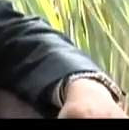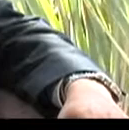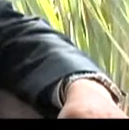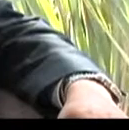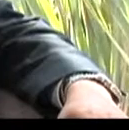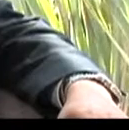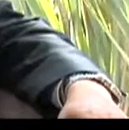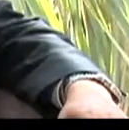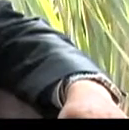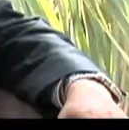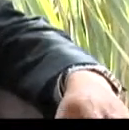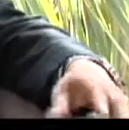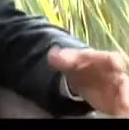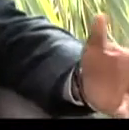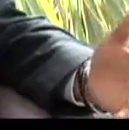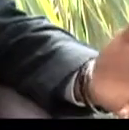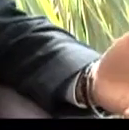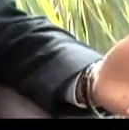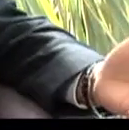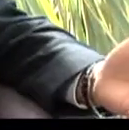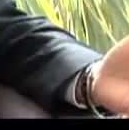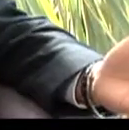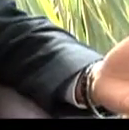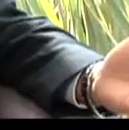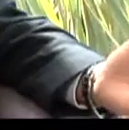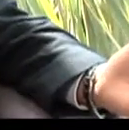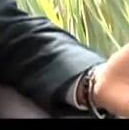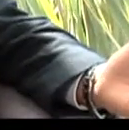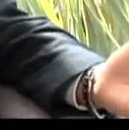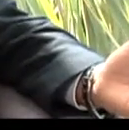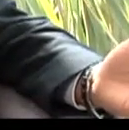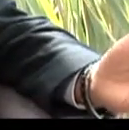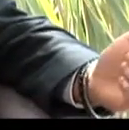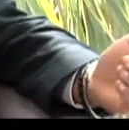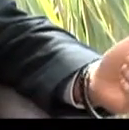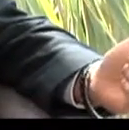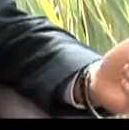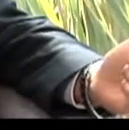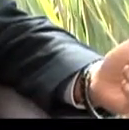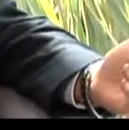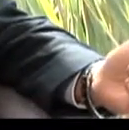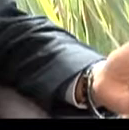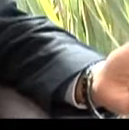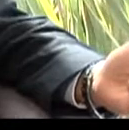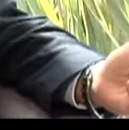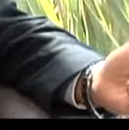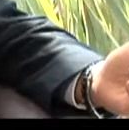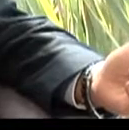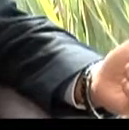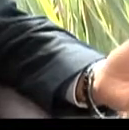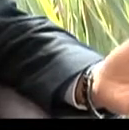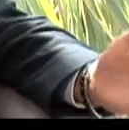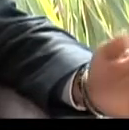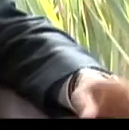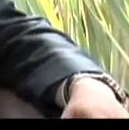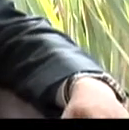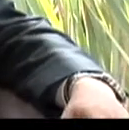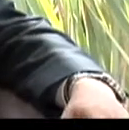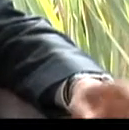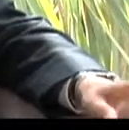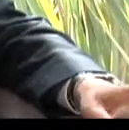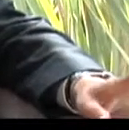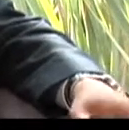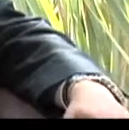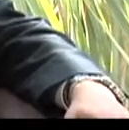con el dialecto propio de la región. En el caso del norte es más común que se permee la cuestión